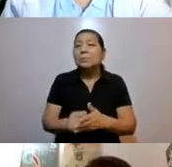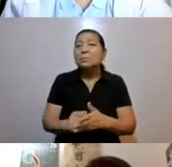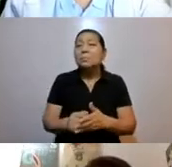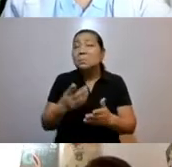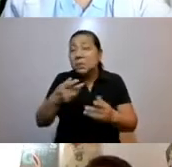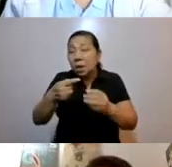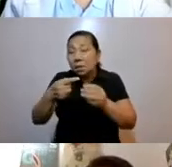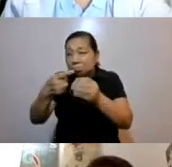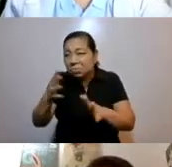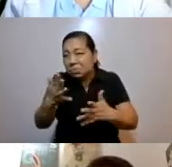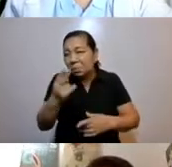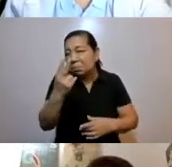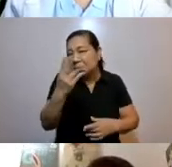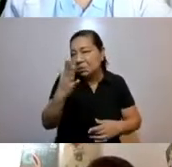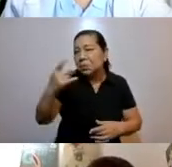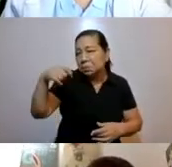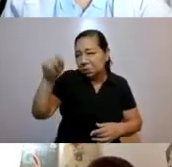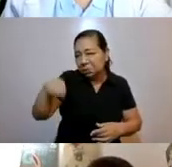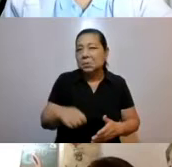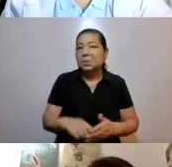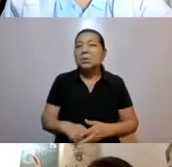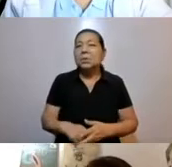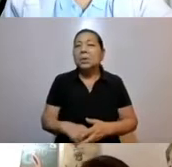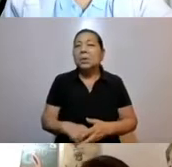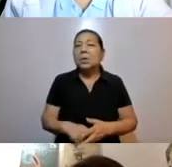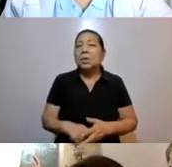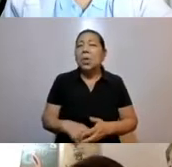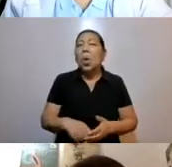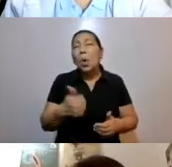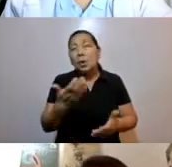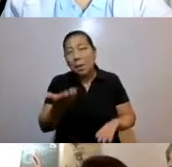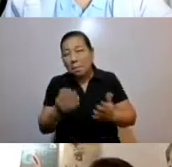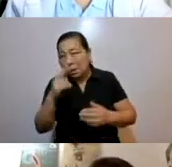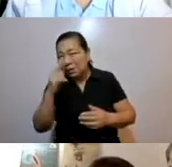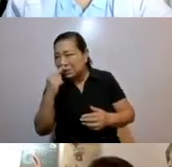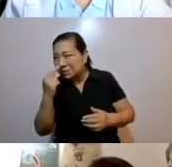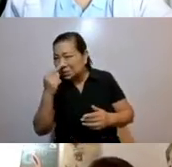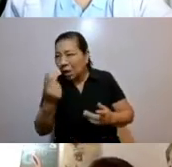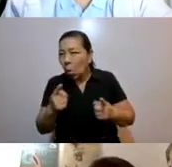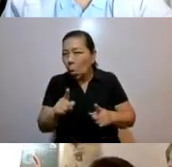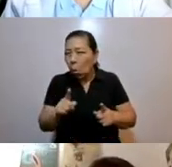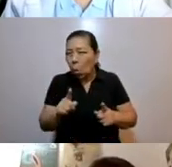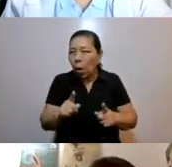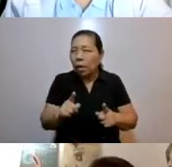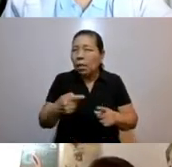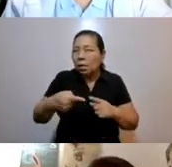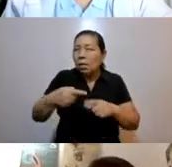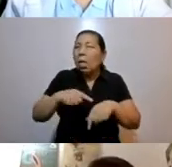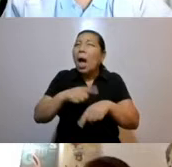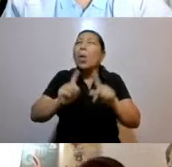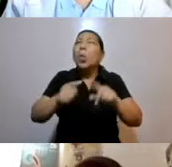eyaculación precoz alrededor del 25% de los pacientes. Es un poco más raro que lleguen por eyaculación retrasada